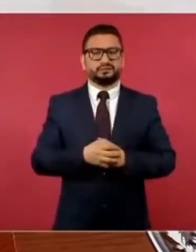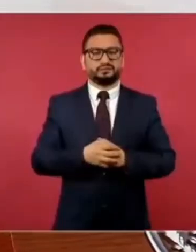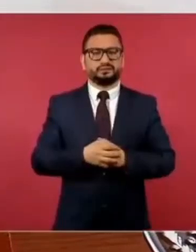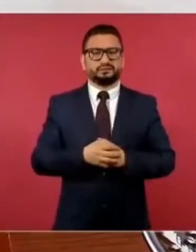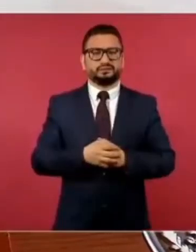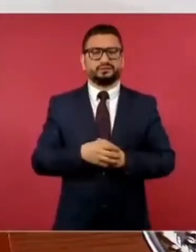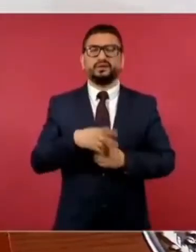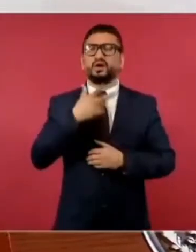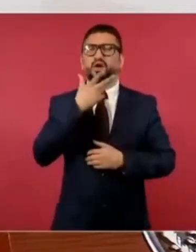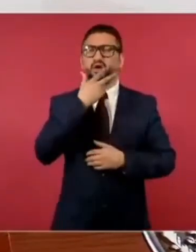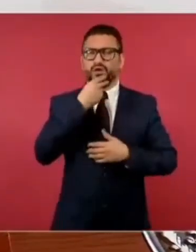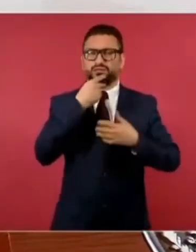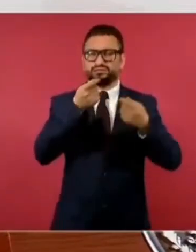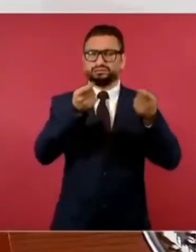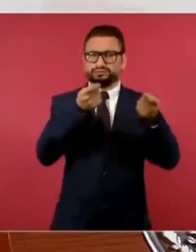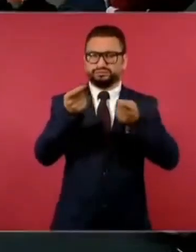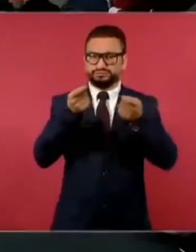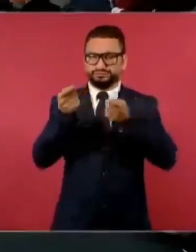el conductor,